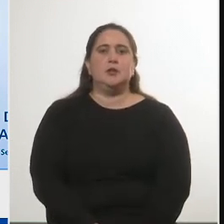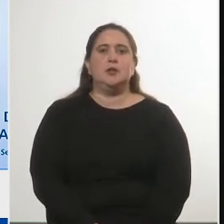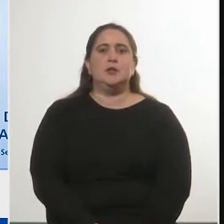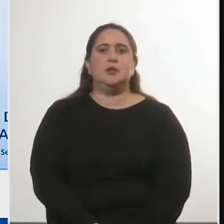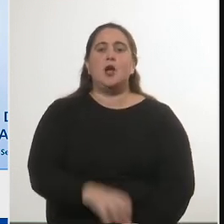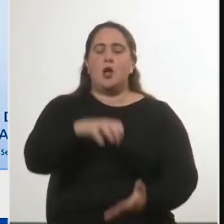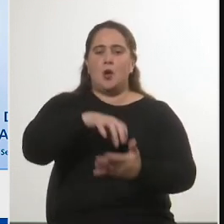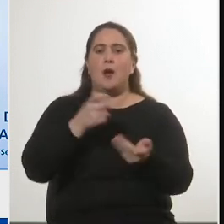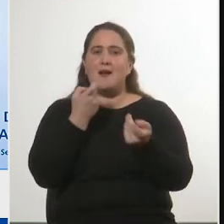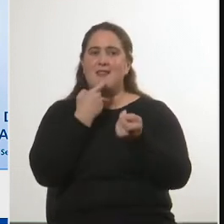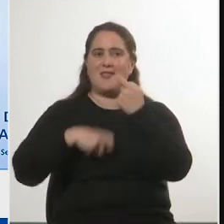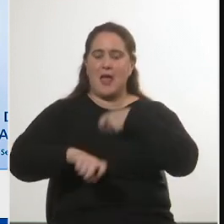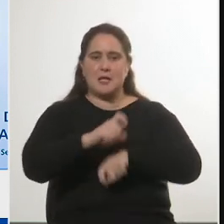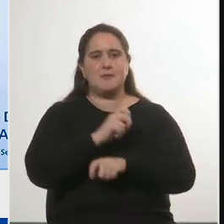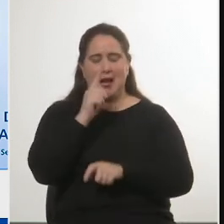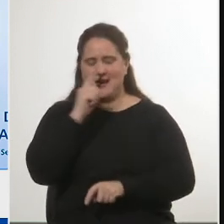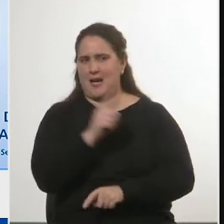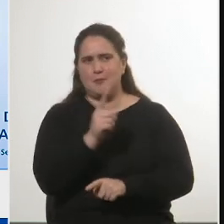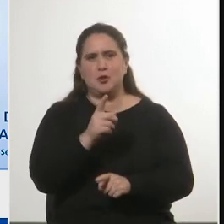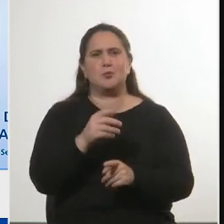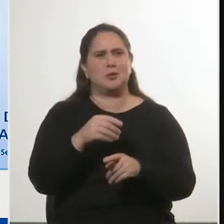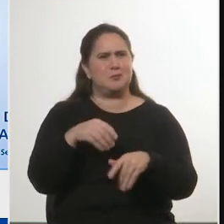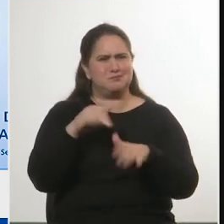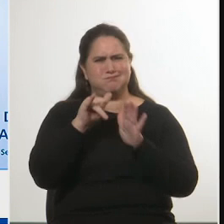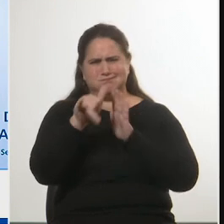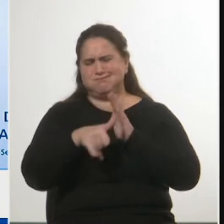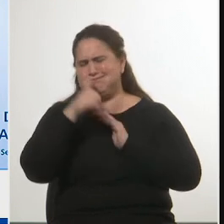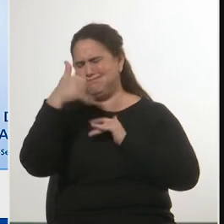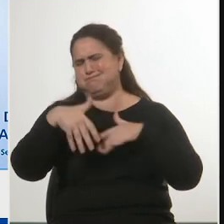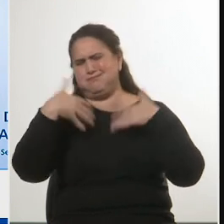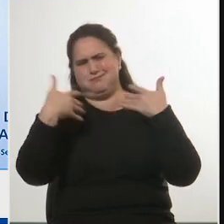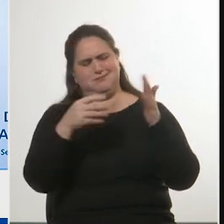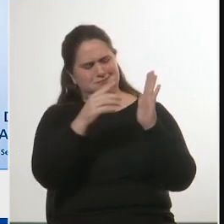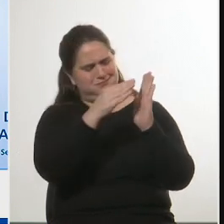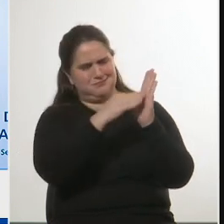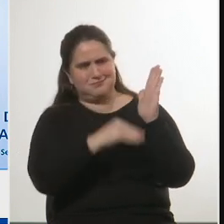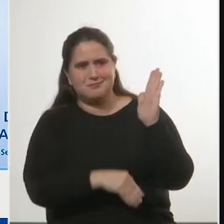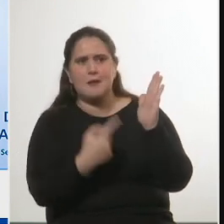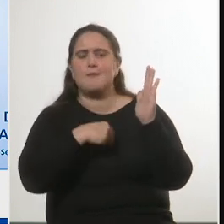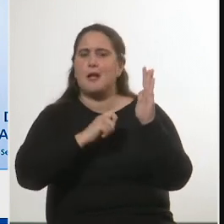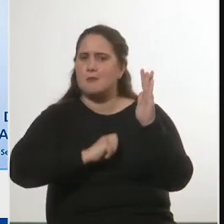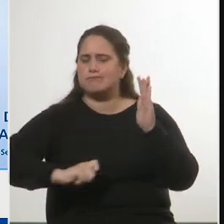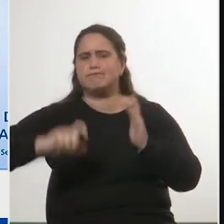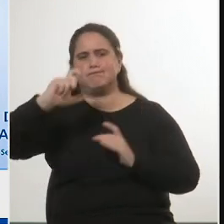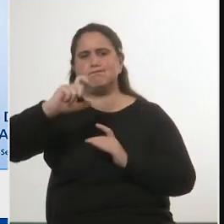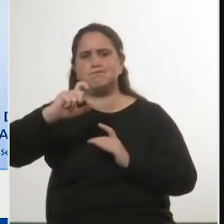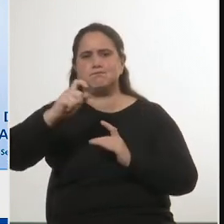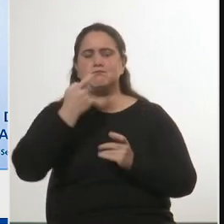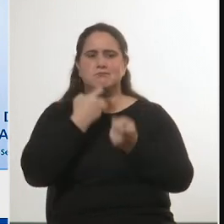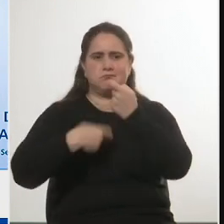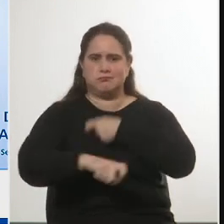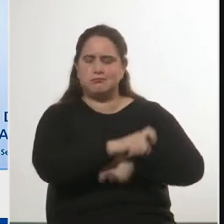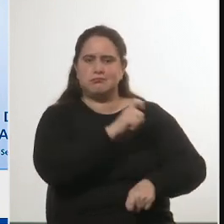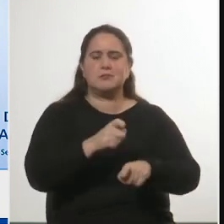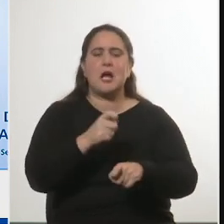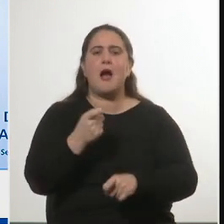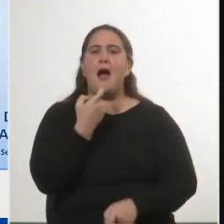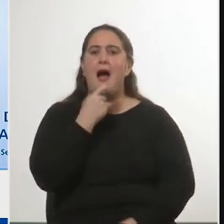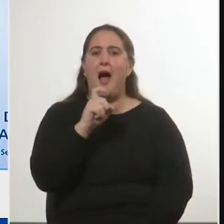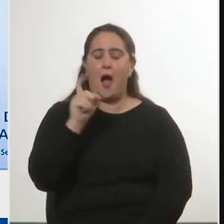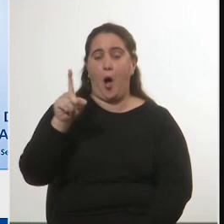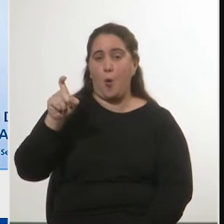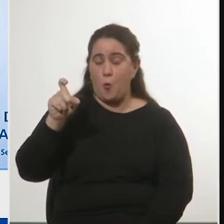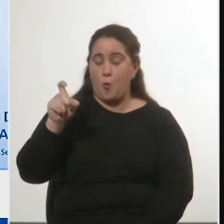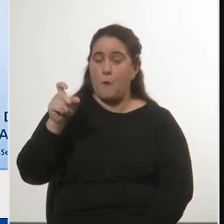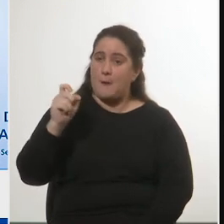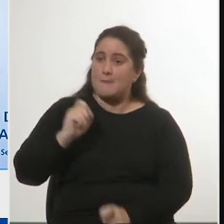Con los centros de diálisis voy a ir rápido porque tenemos muchísima información de esto, pero el aumento de la conductividad del agua